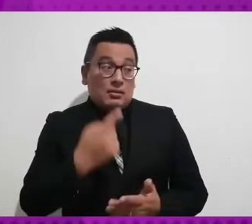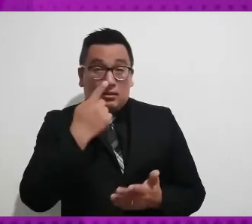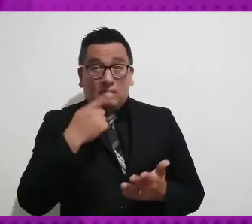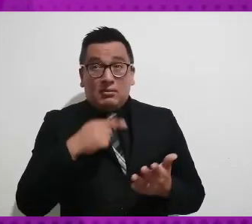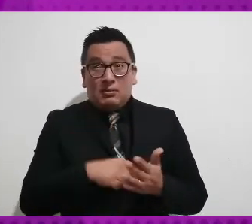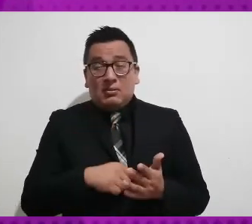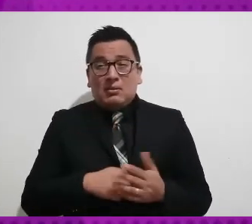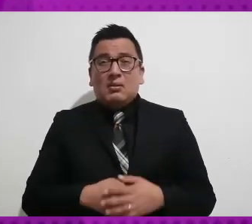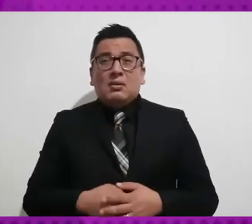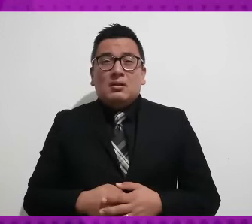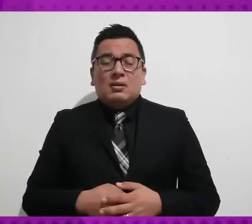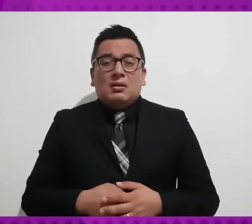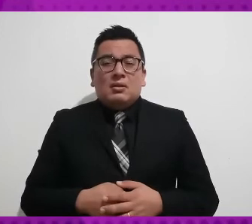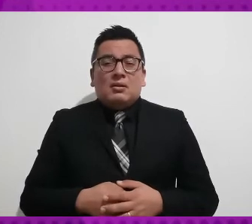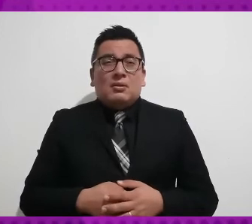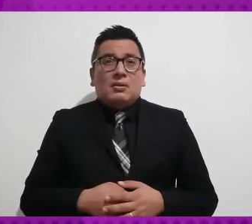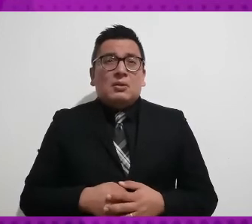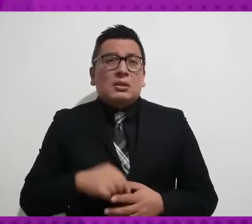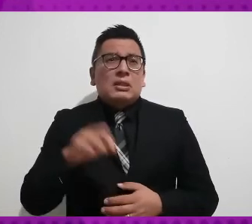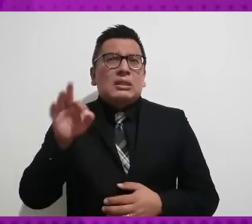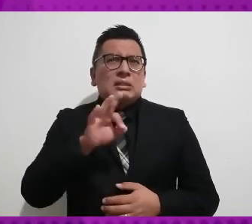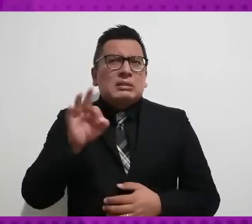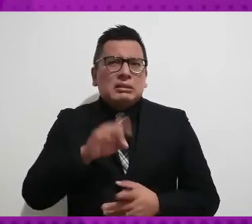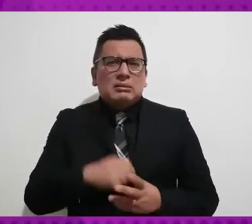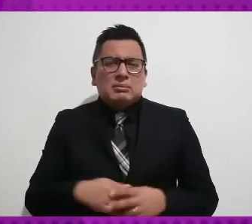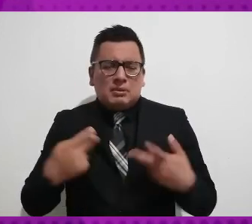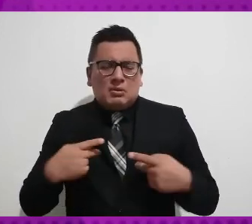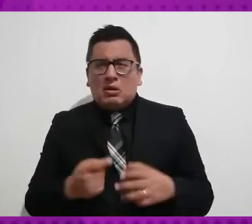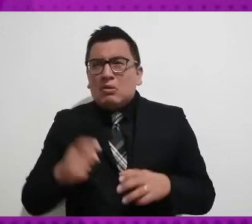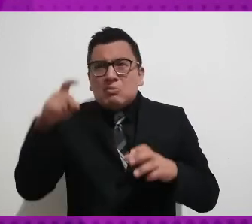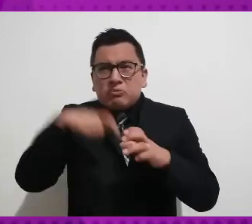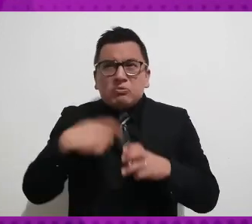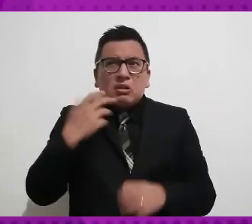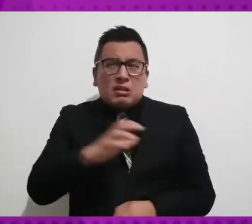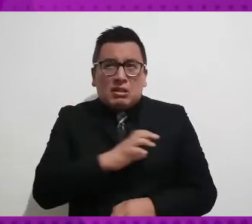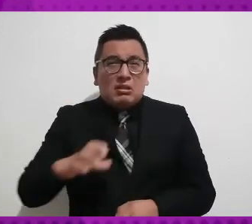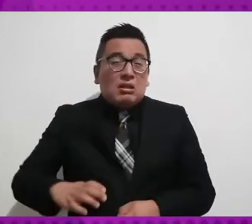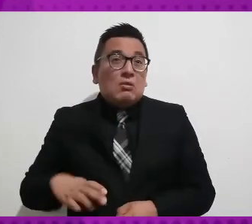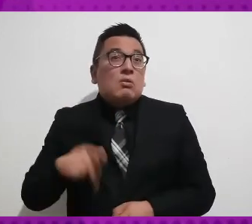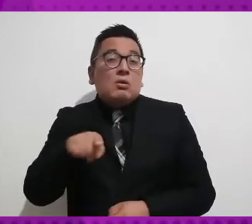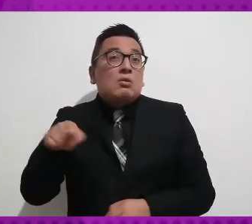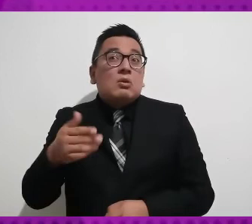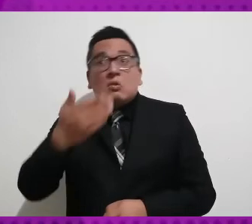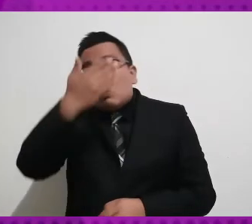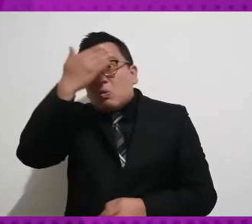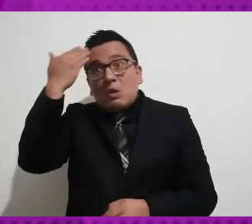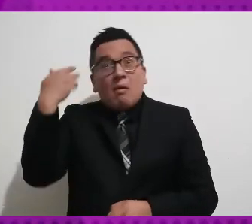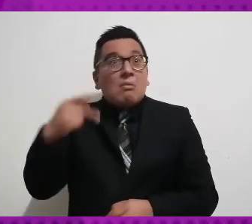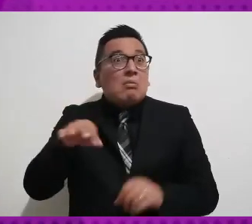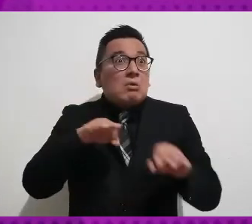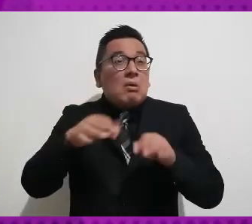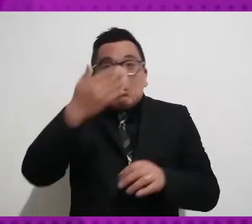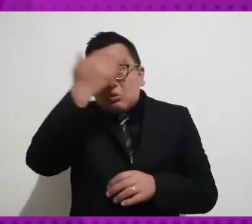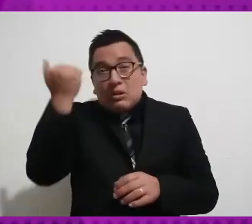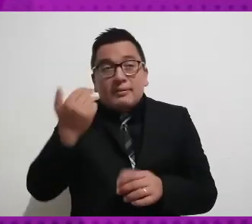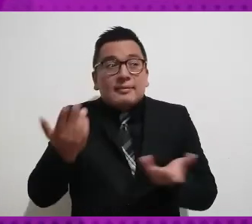ni siquiera que alguien se postule sin haber leído mínimamente el marco jurídico del cargo que pretende desempeñar. Pero no hay